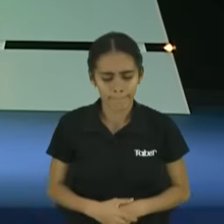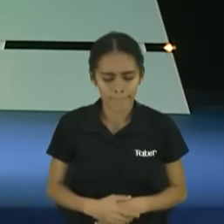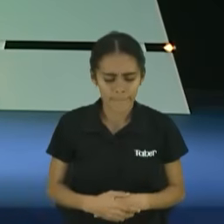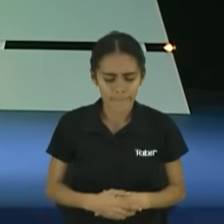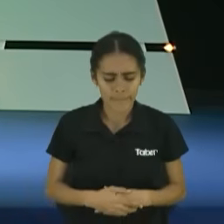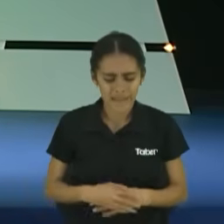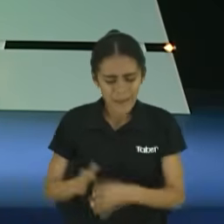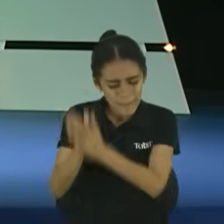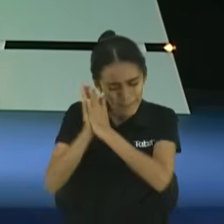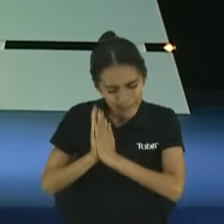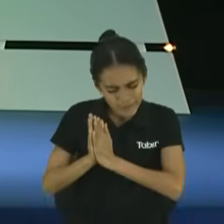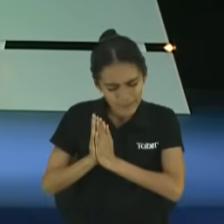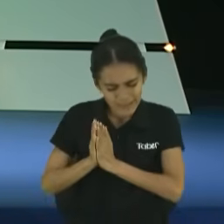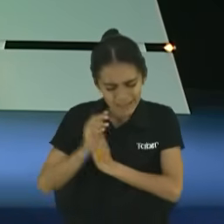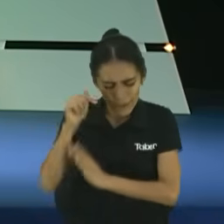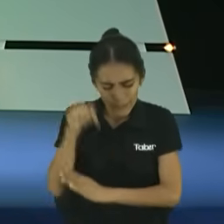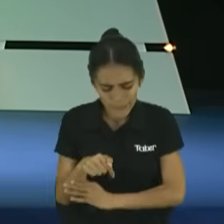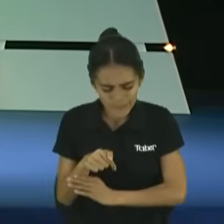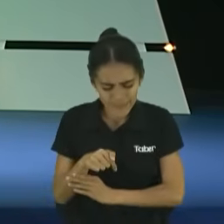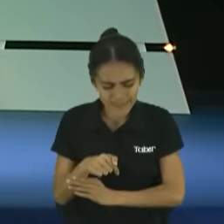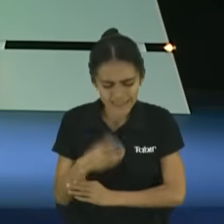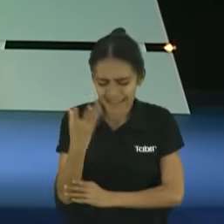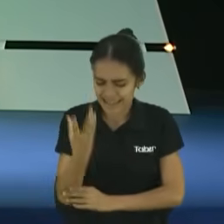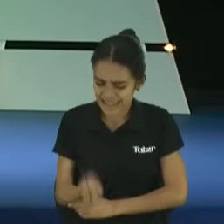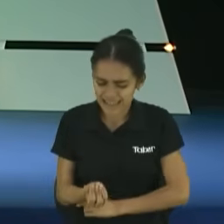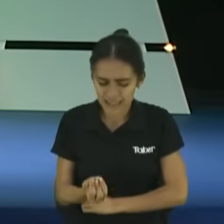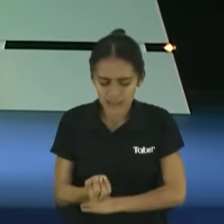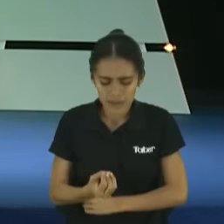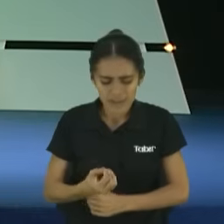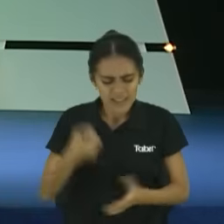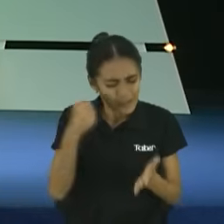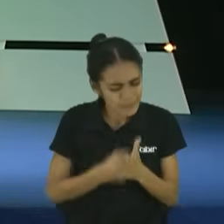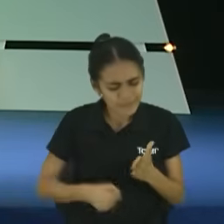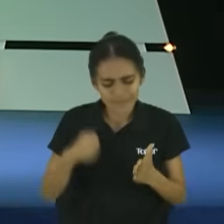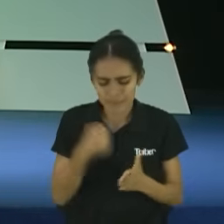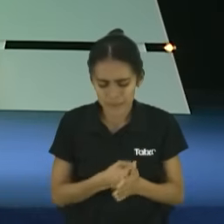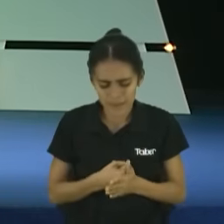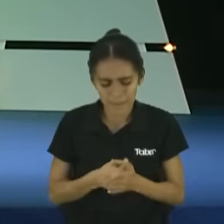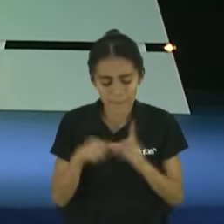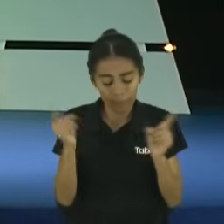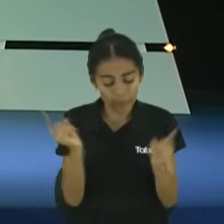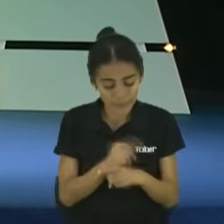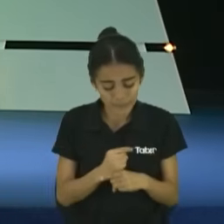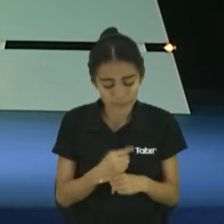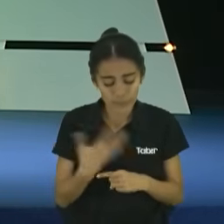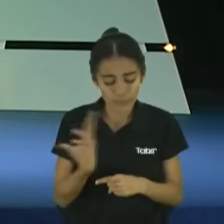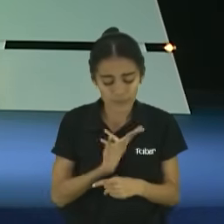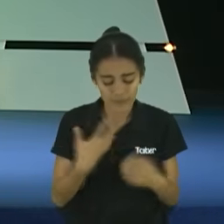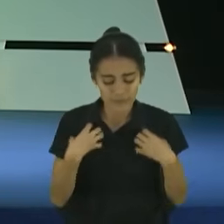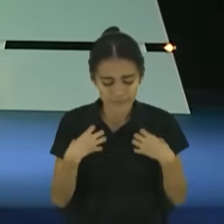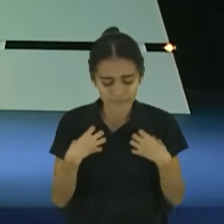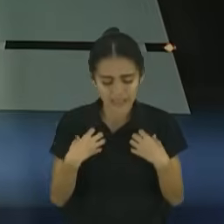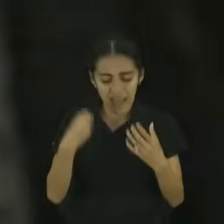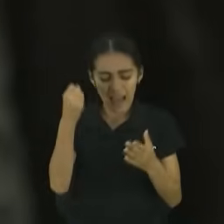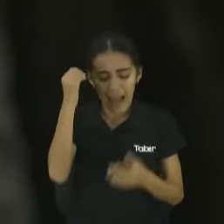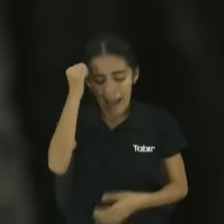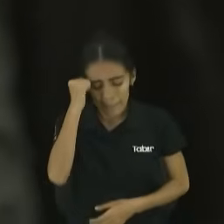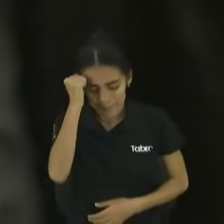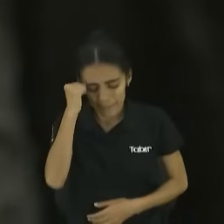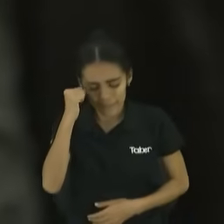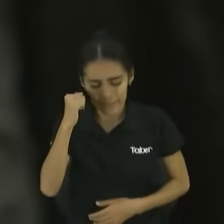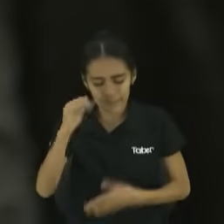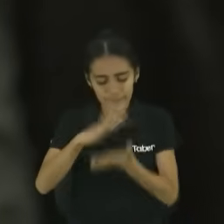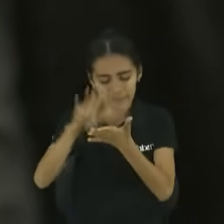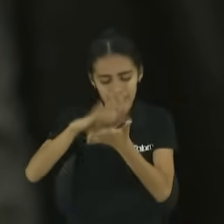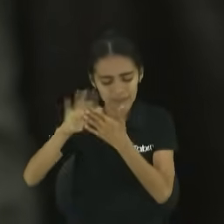Suplico que el día de hoy, aquellos que seguimos luchando con algunas áreas de nuestra vida, aprendamos hoy a andar en el Espíritu. Que